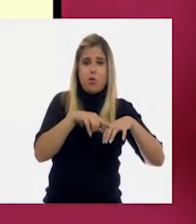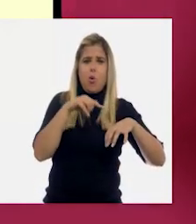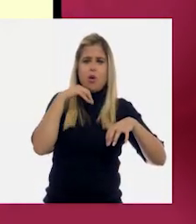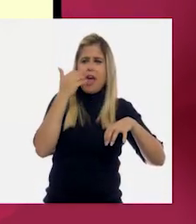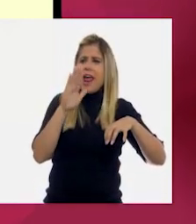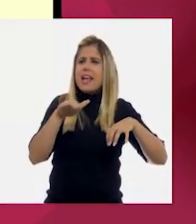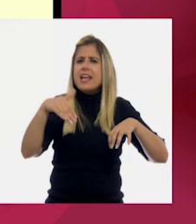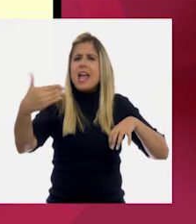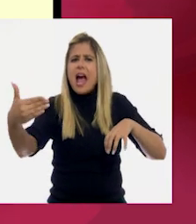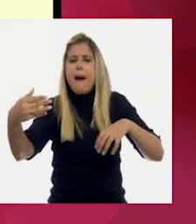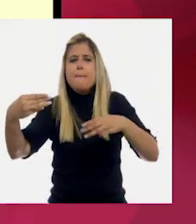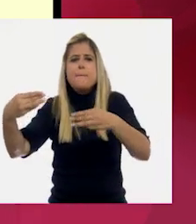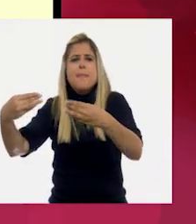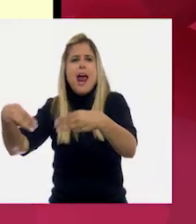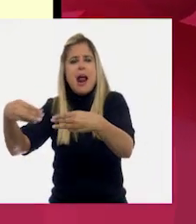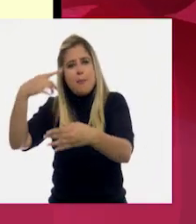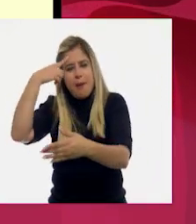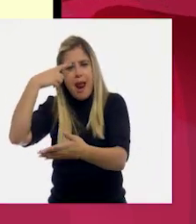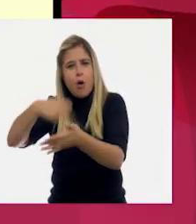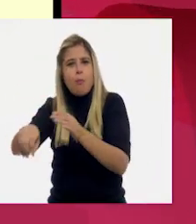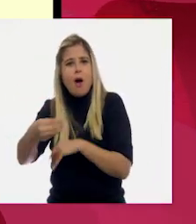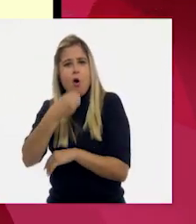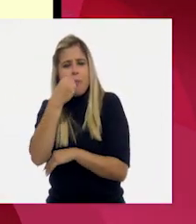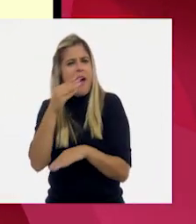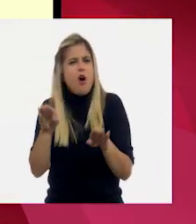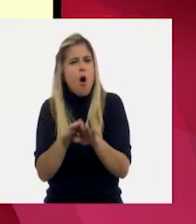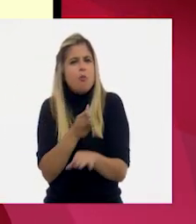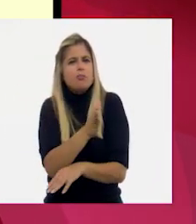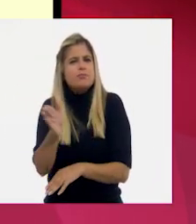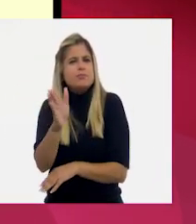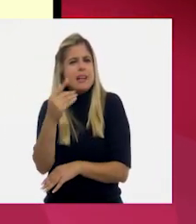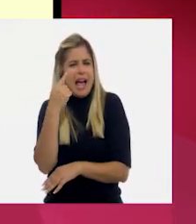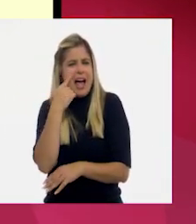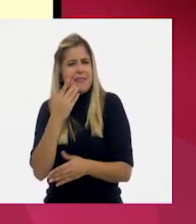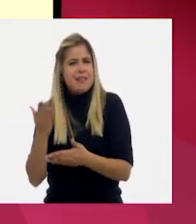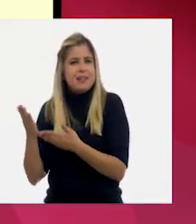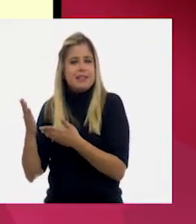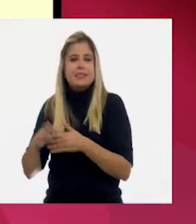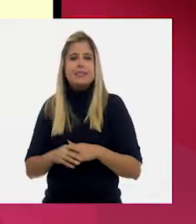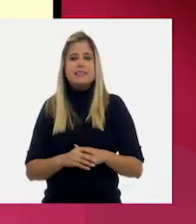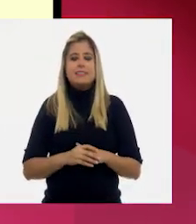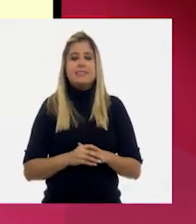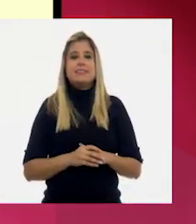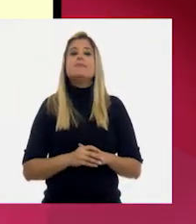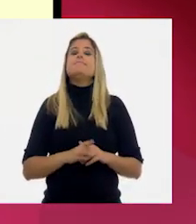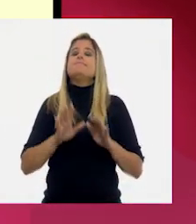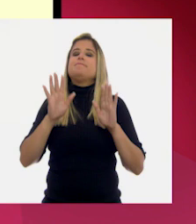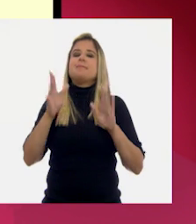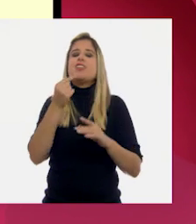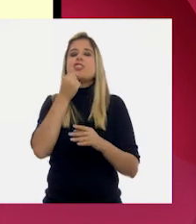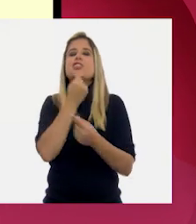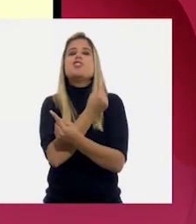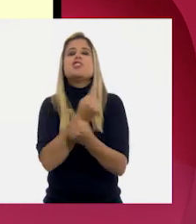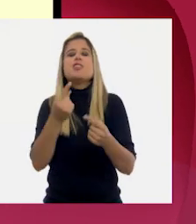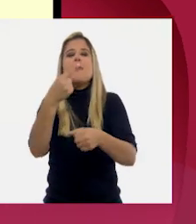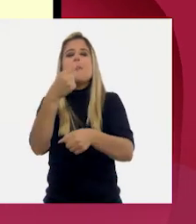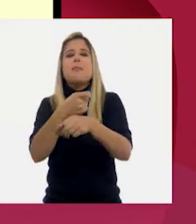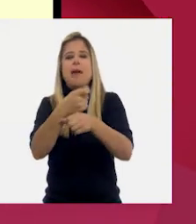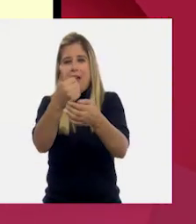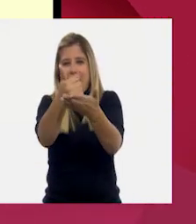mercado para comprar la comida, sí, ¿cómo te irías? A ver, niñas y niños del primer grado de primaria,